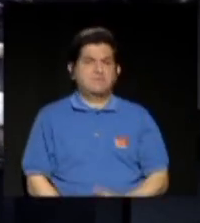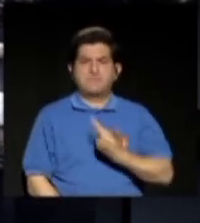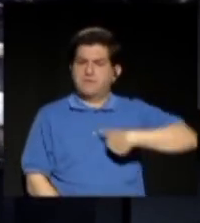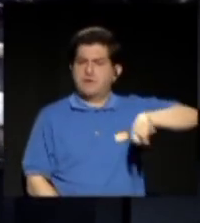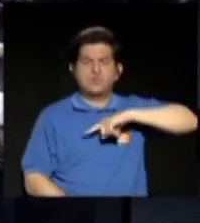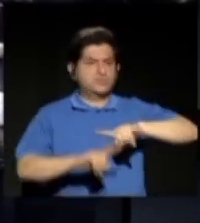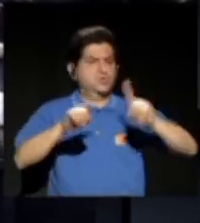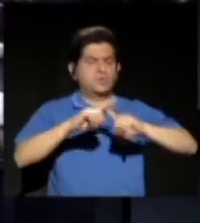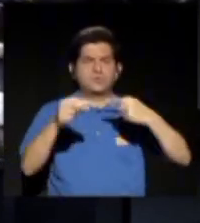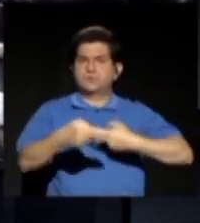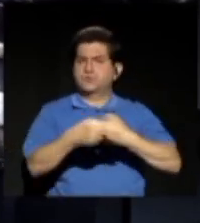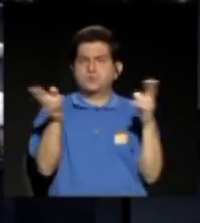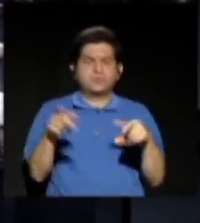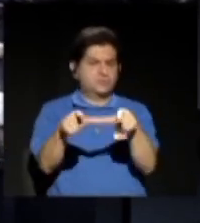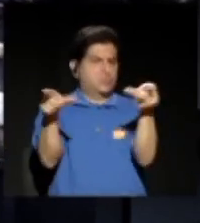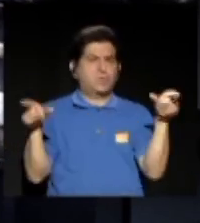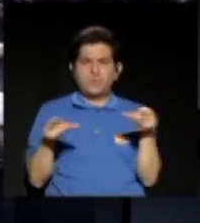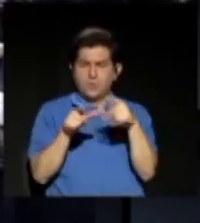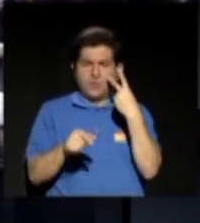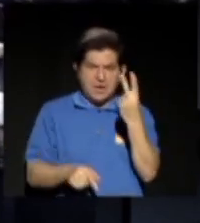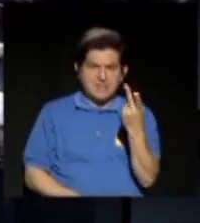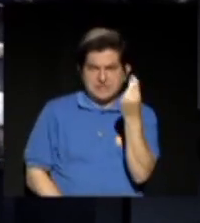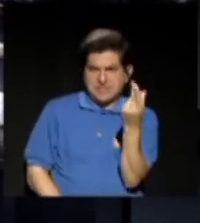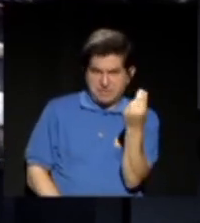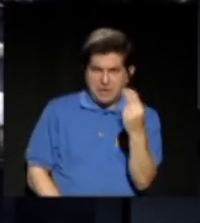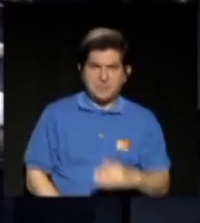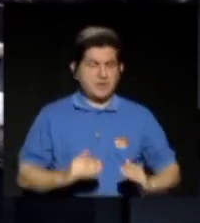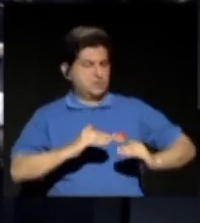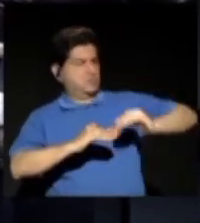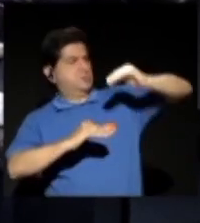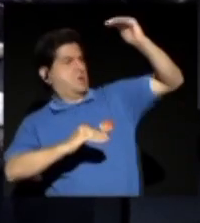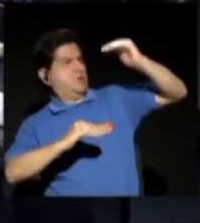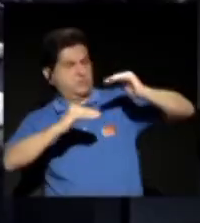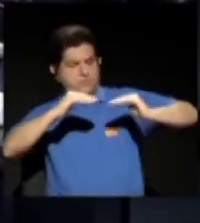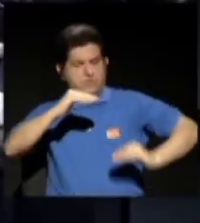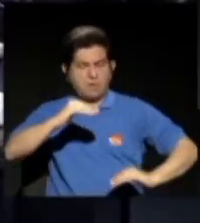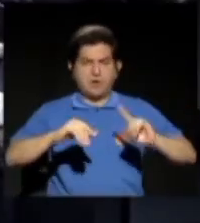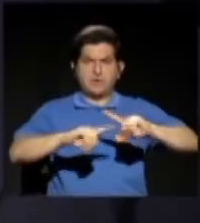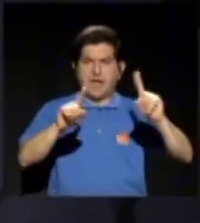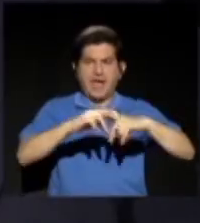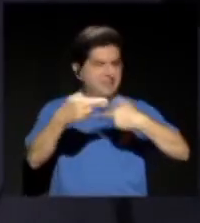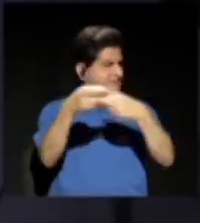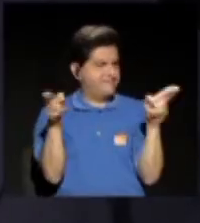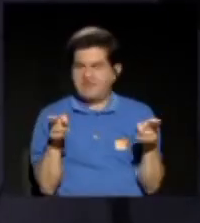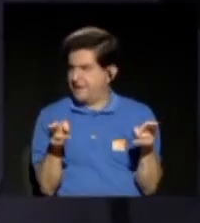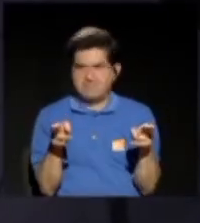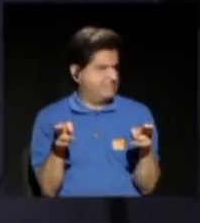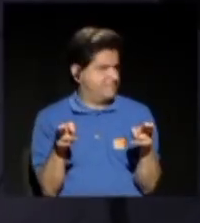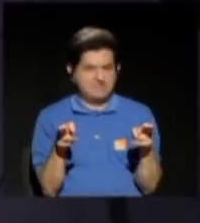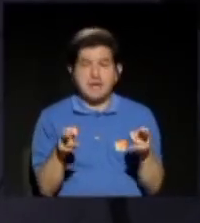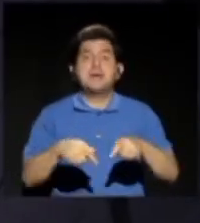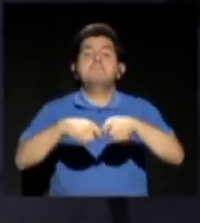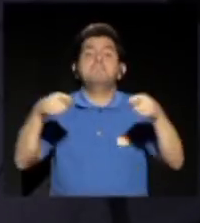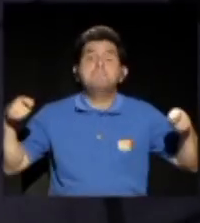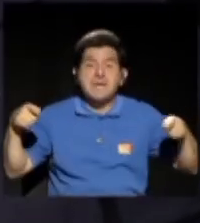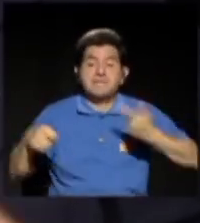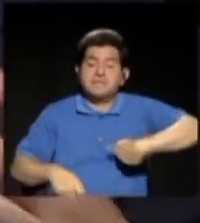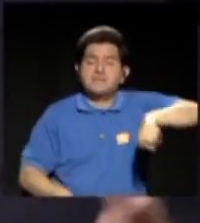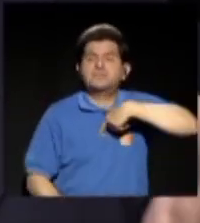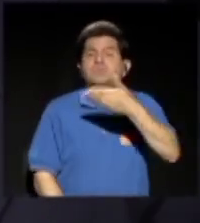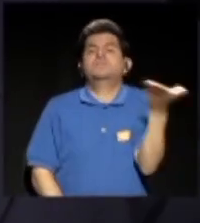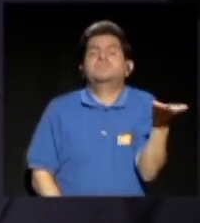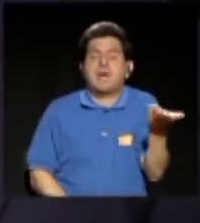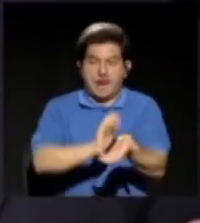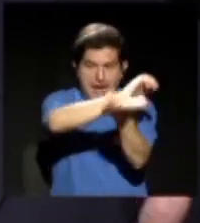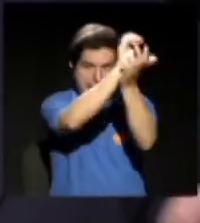diferentes regiones ni a diferentes lugares a ver si los precios son más altos o son más bajos que en otras regiones. Lo que estamos midiendo es si el cambio